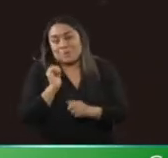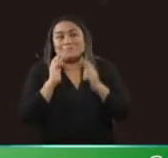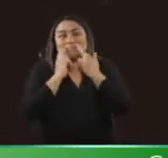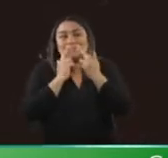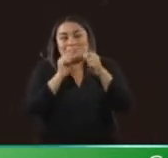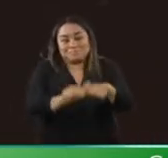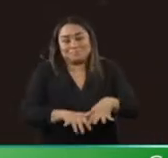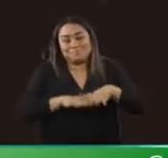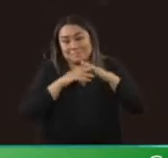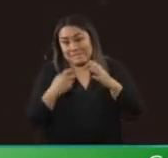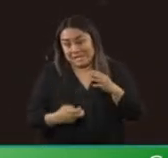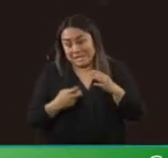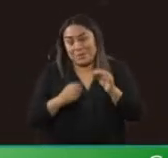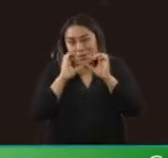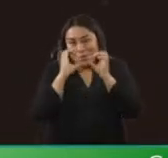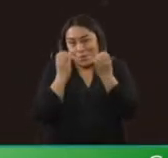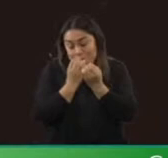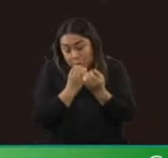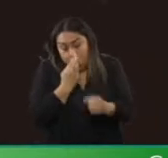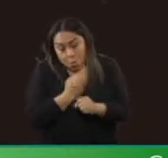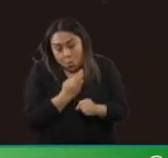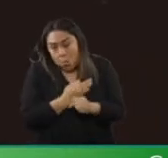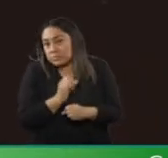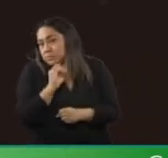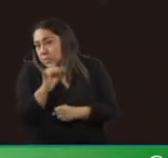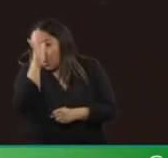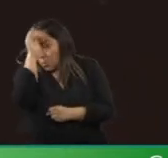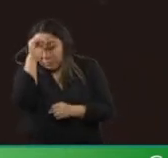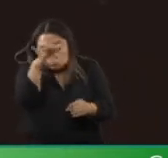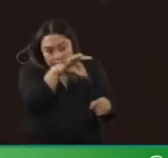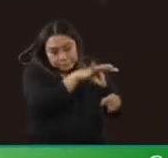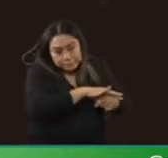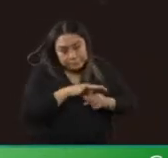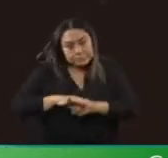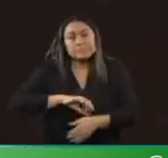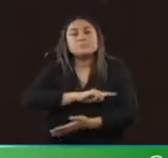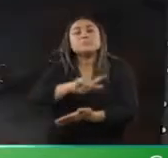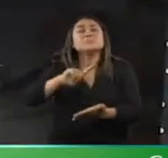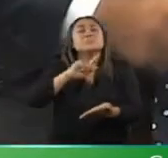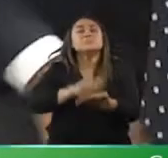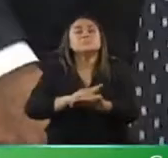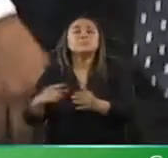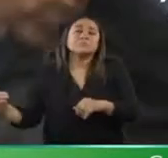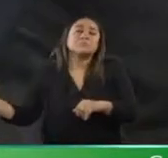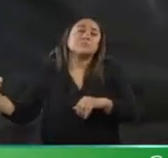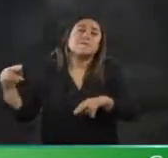del Congreso en donde estamos aprobando esta ley Silla. Gracias. Es cuando.